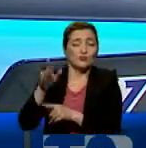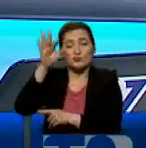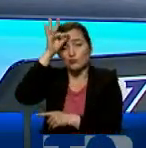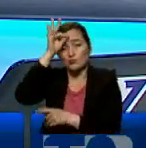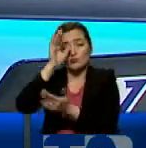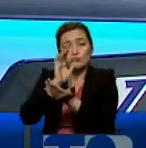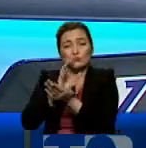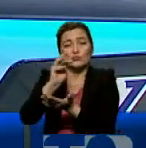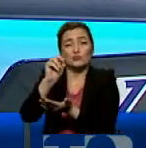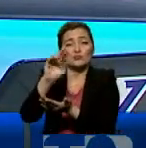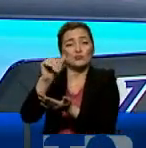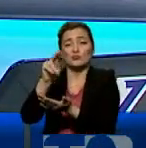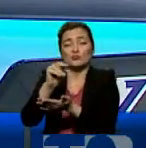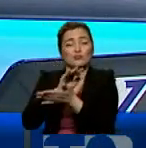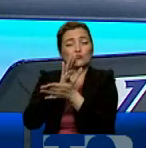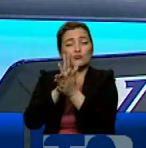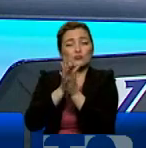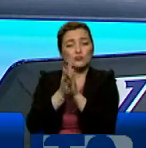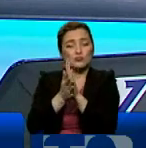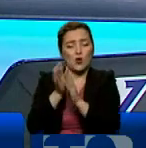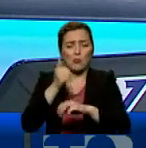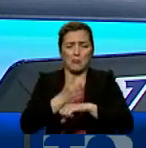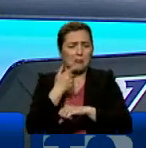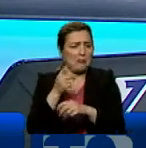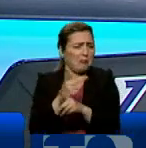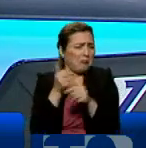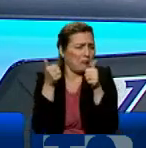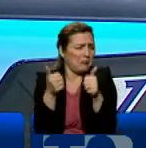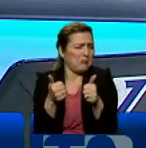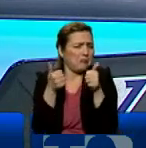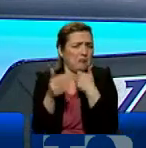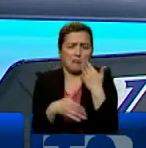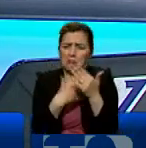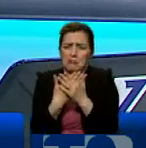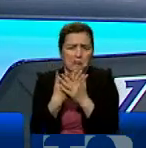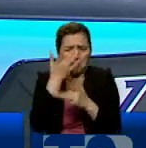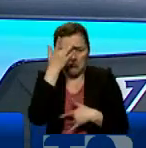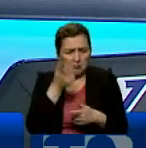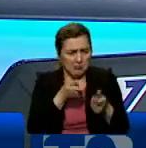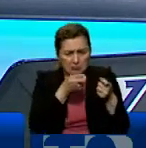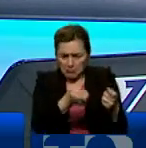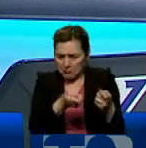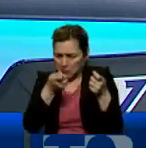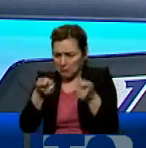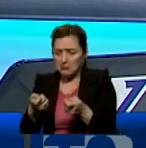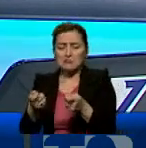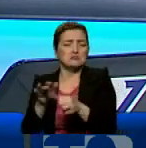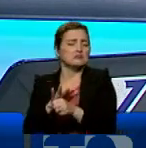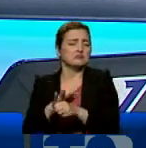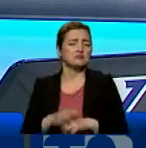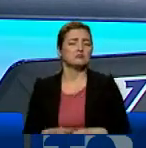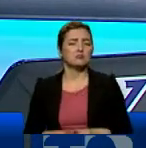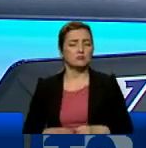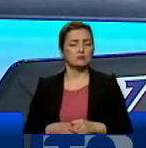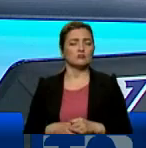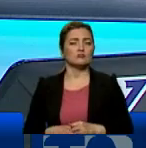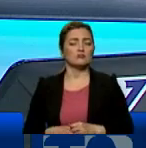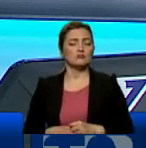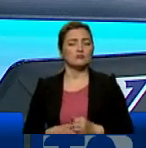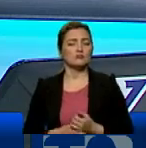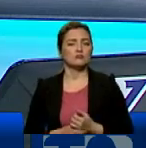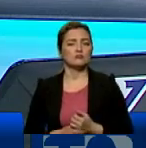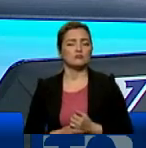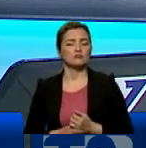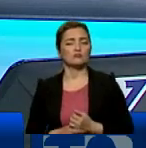casa de salud, en cambio, aseguran que se encuentran abastecidos y que a todos los pacientes se les ha entregado ya la medicación prescrita por